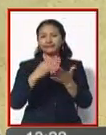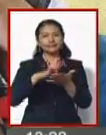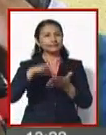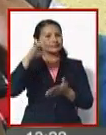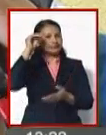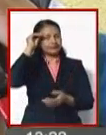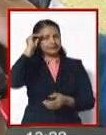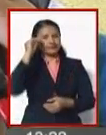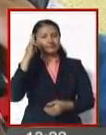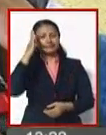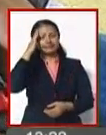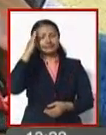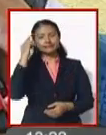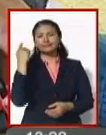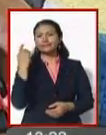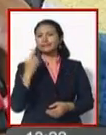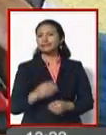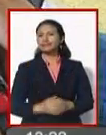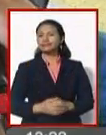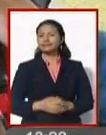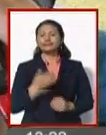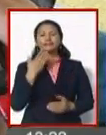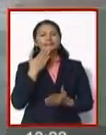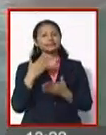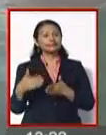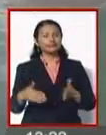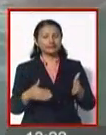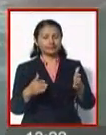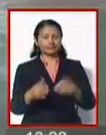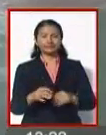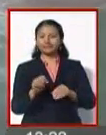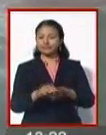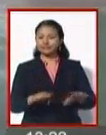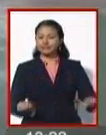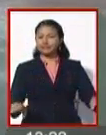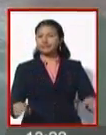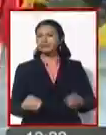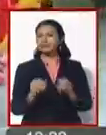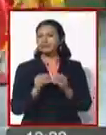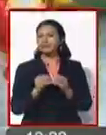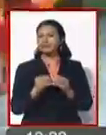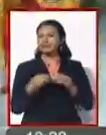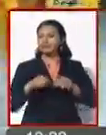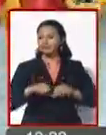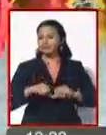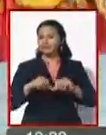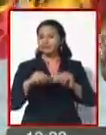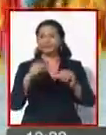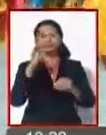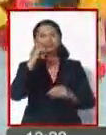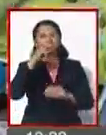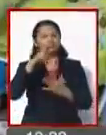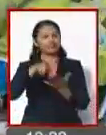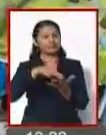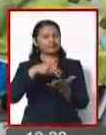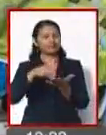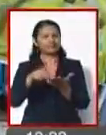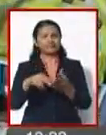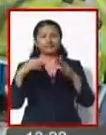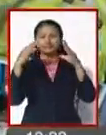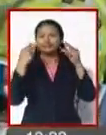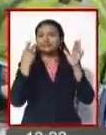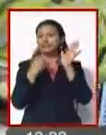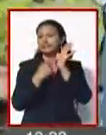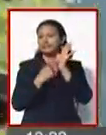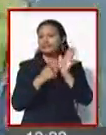y sé que siempre voy a seguir por buen camino, gracias. Los más pequeños no se quedaron atrás, ya que con divertidas danzas entretuvieron